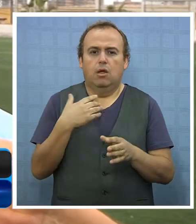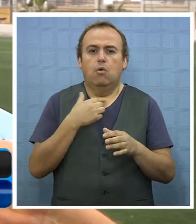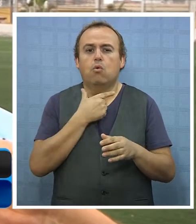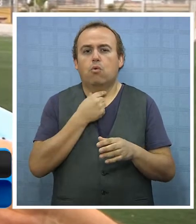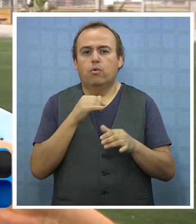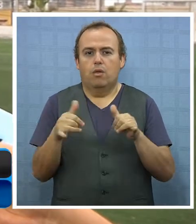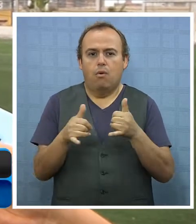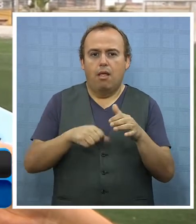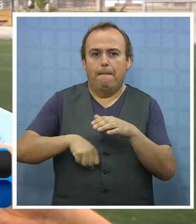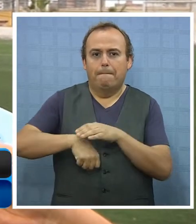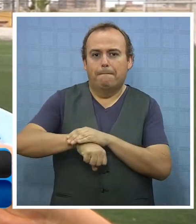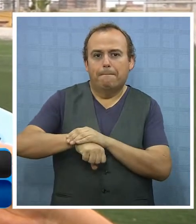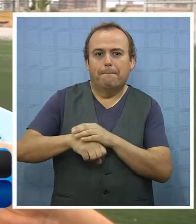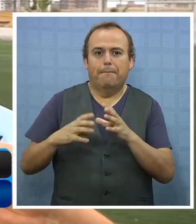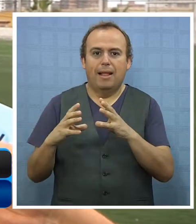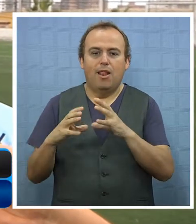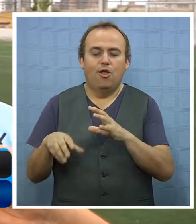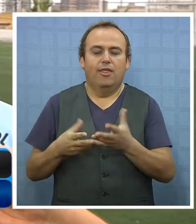jugar con la pelota,